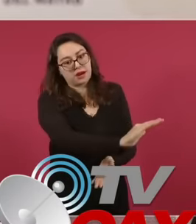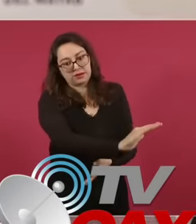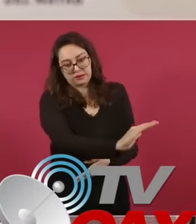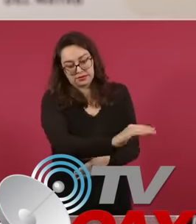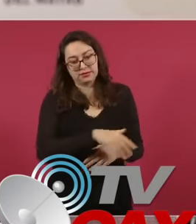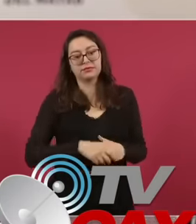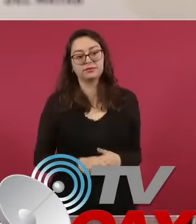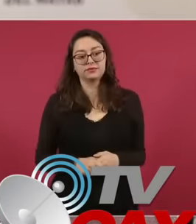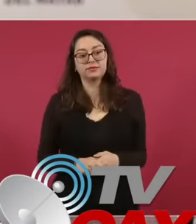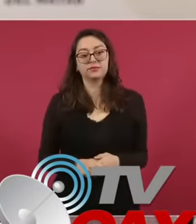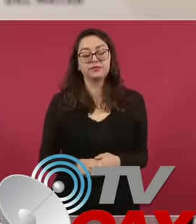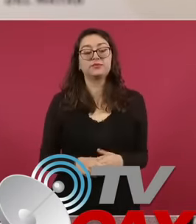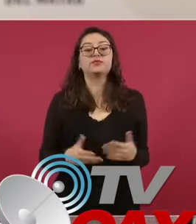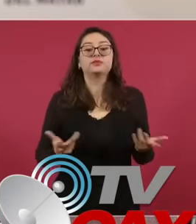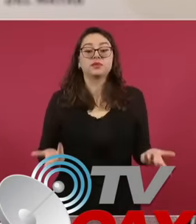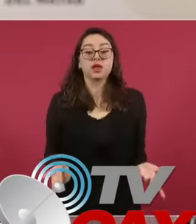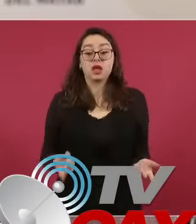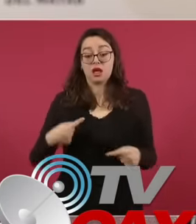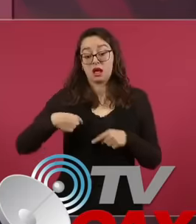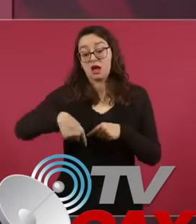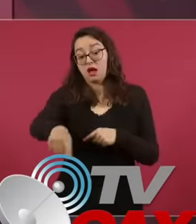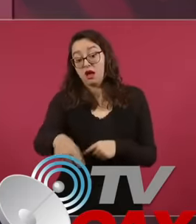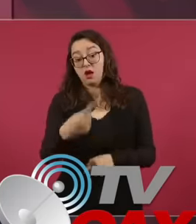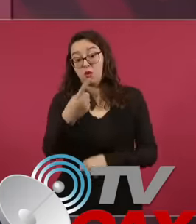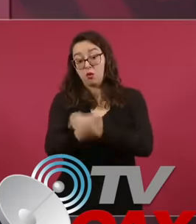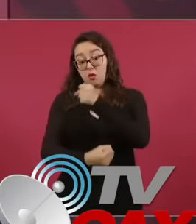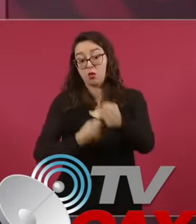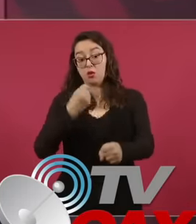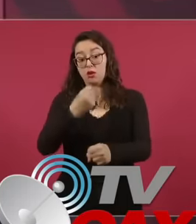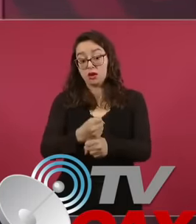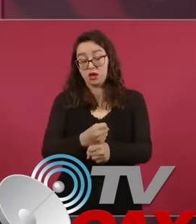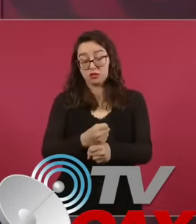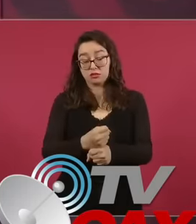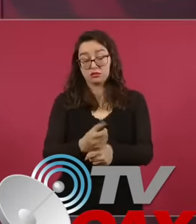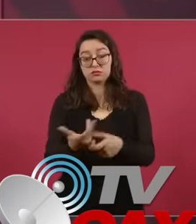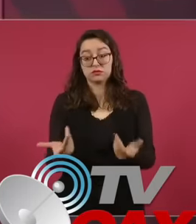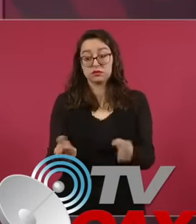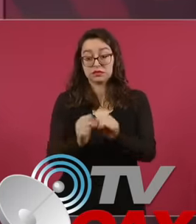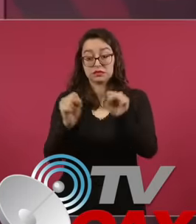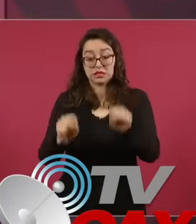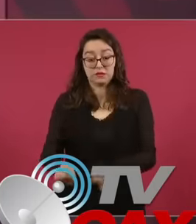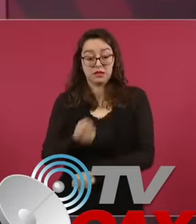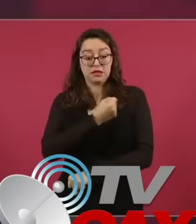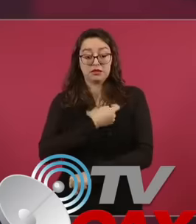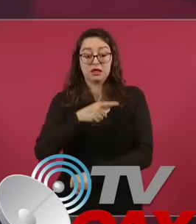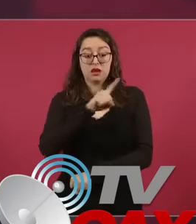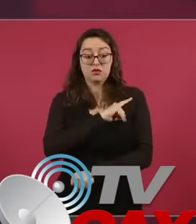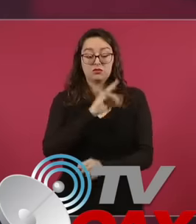a tener el mejor sistema de salud pública del mundo.